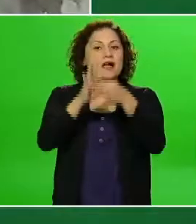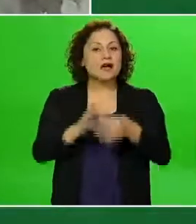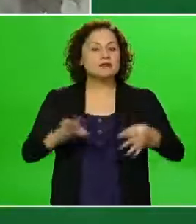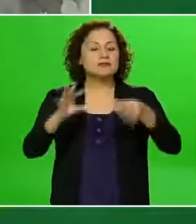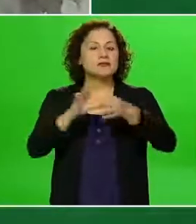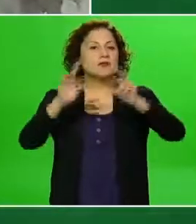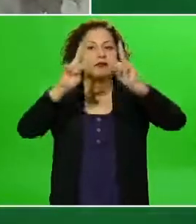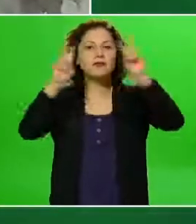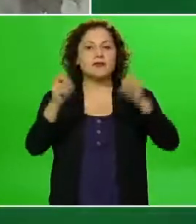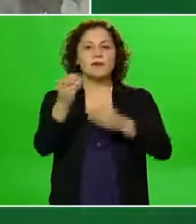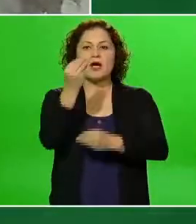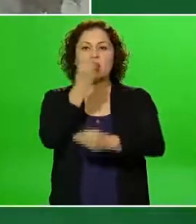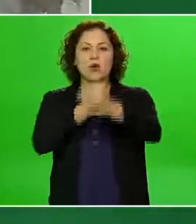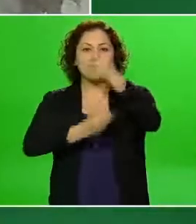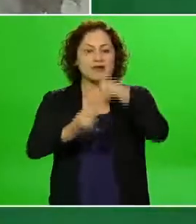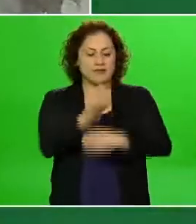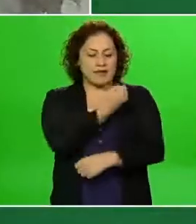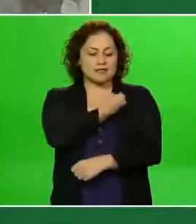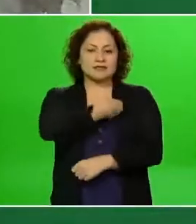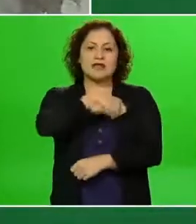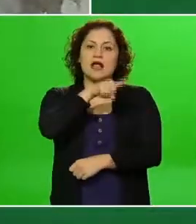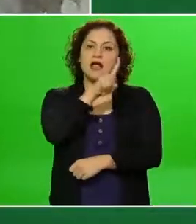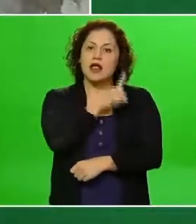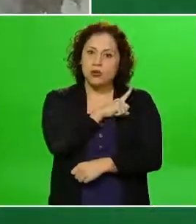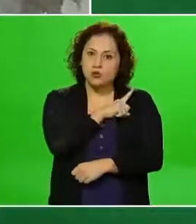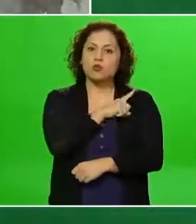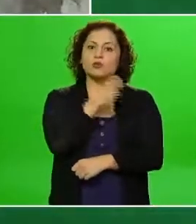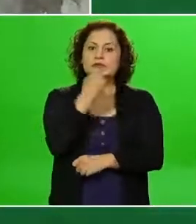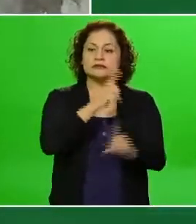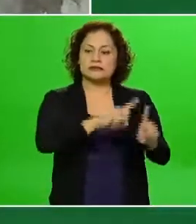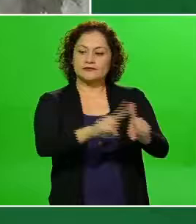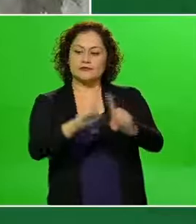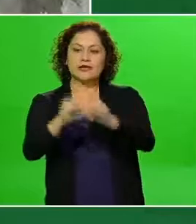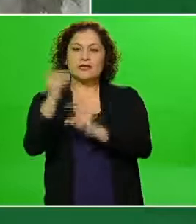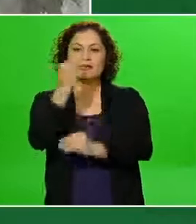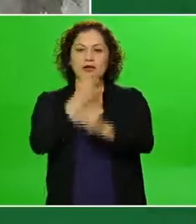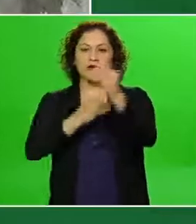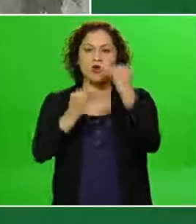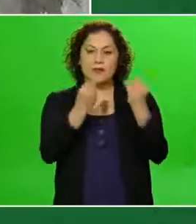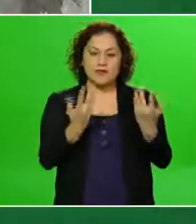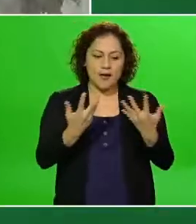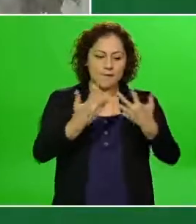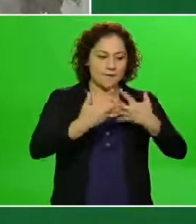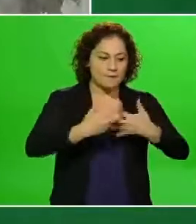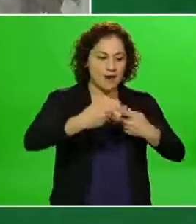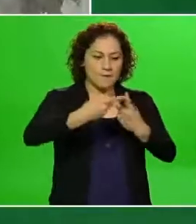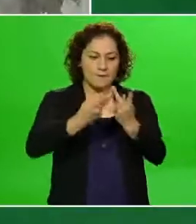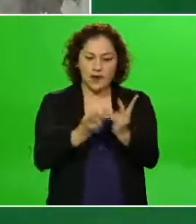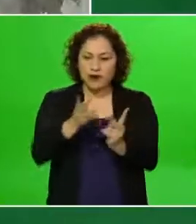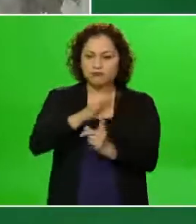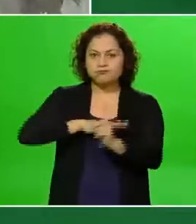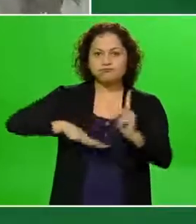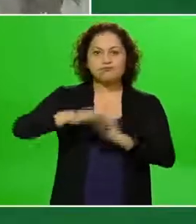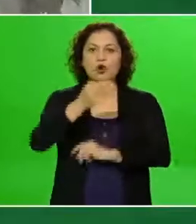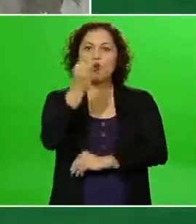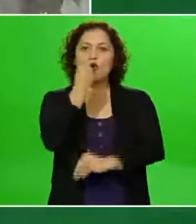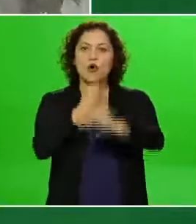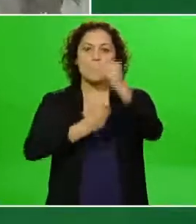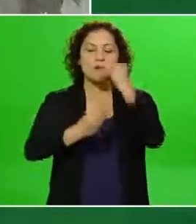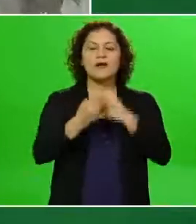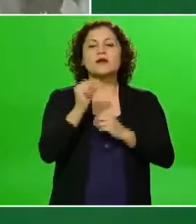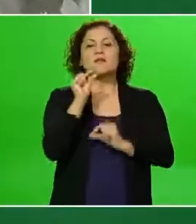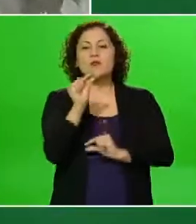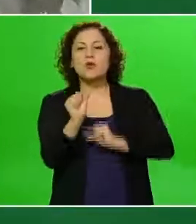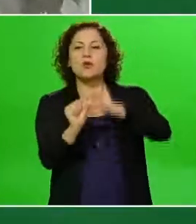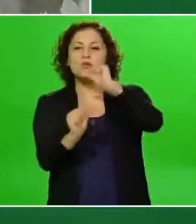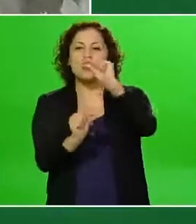tener una alimentación saludable, el combinar los alimentos, el cómo introducir poco a poco alimentos que son